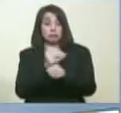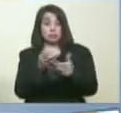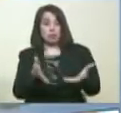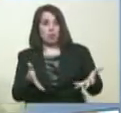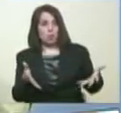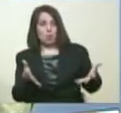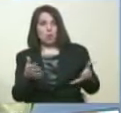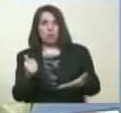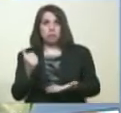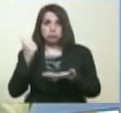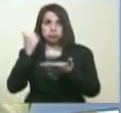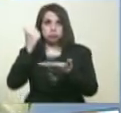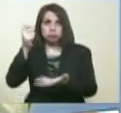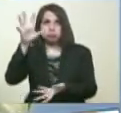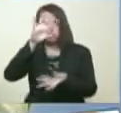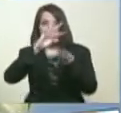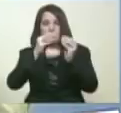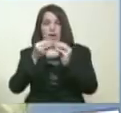avance, los CLAP.